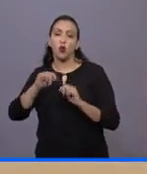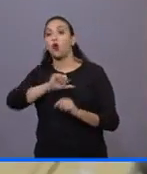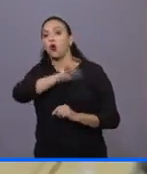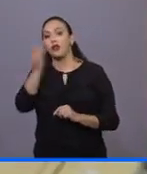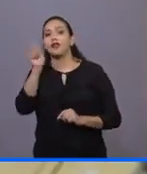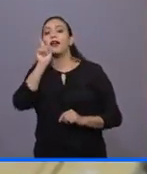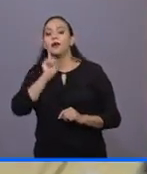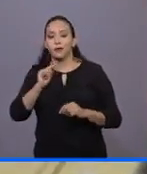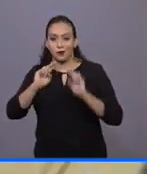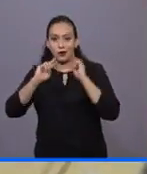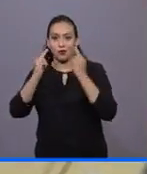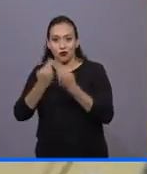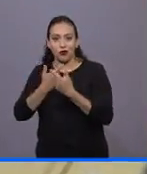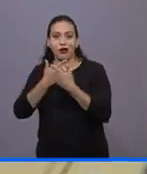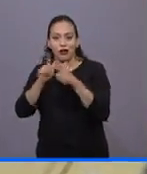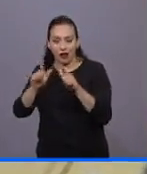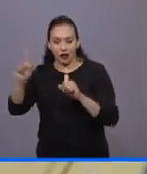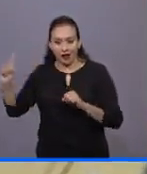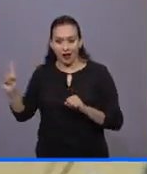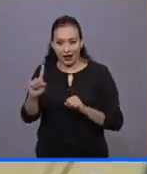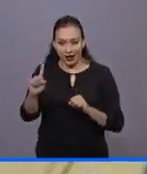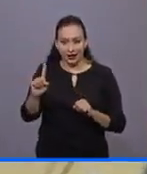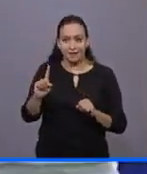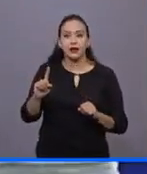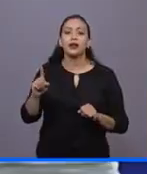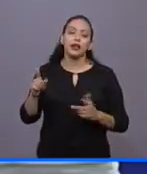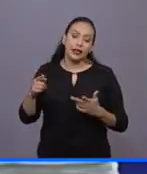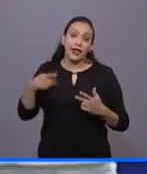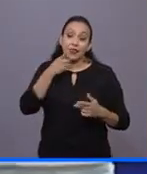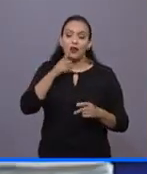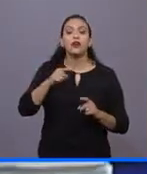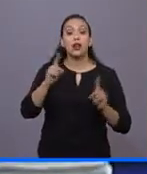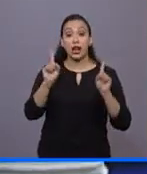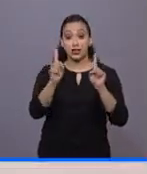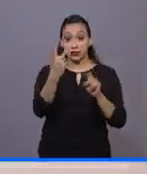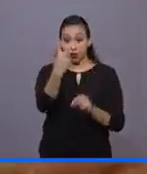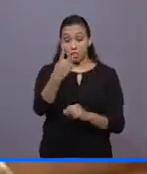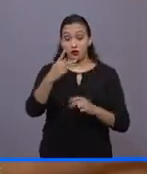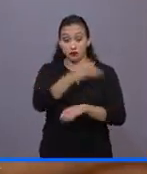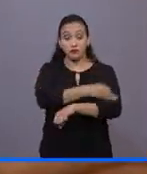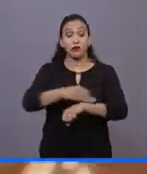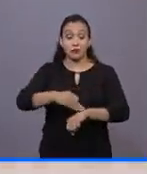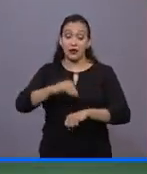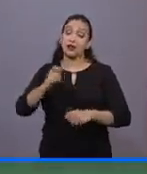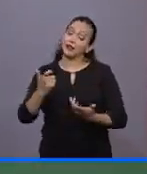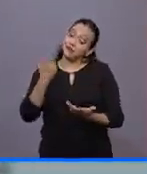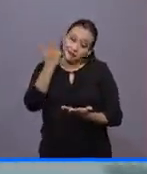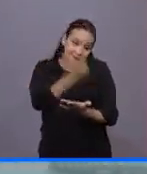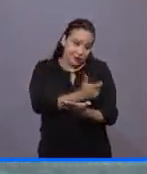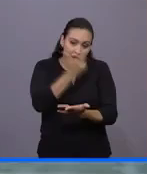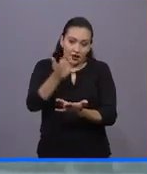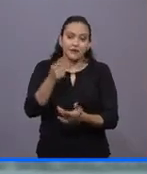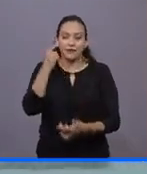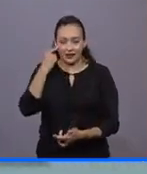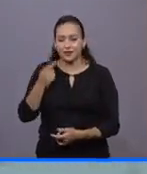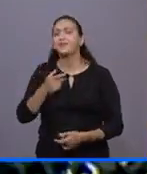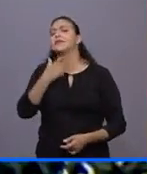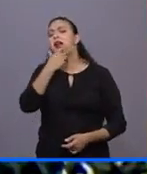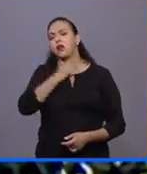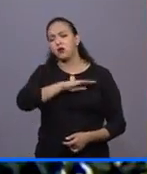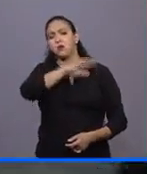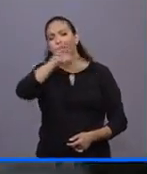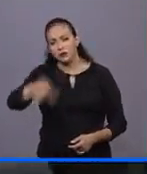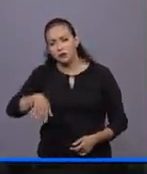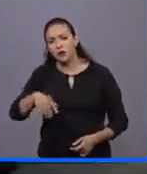los derechos laborales de un trabajador fallecido. El juez acreditó que el fallecido se había unido en matrimonio con